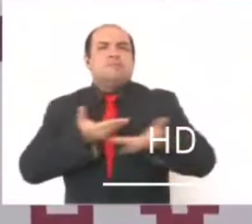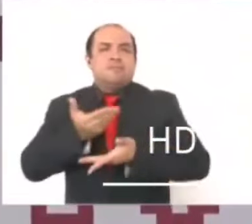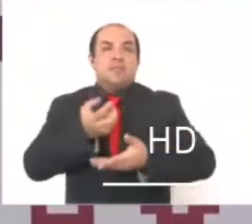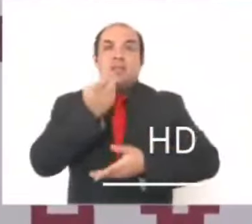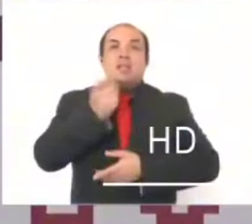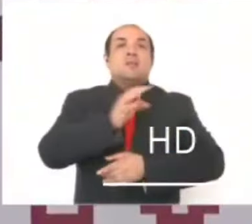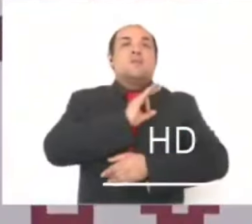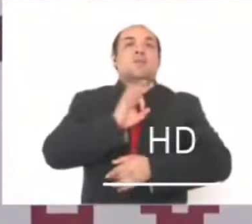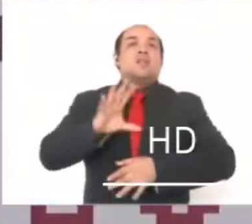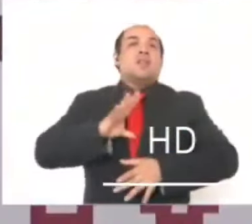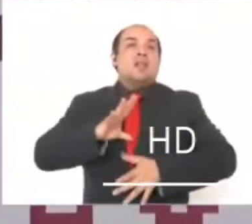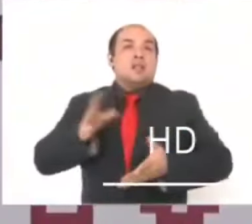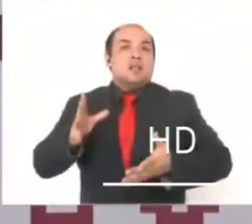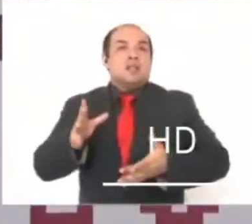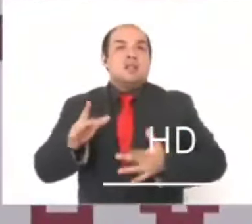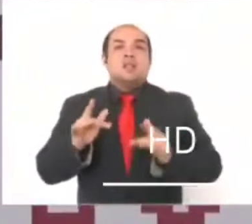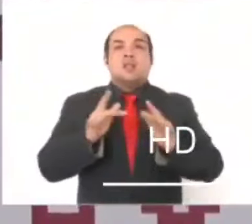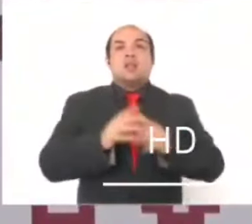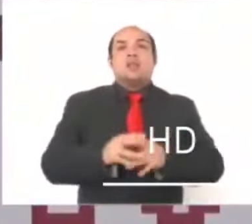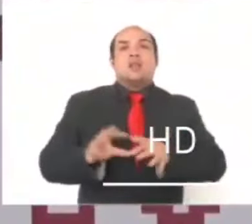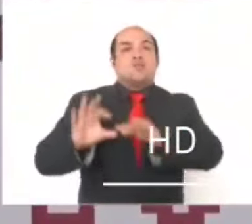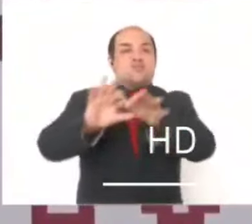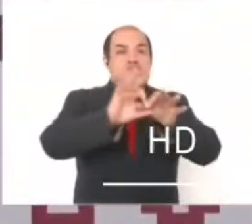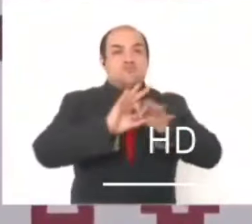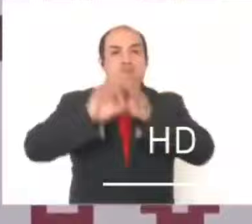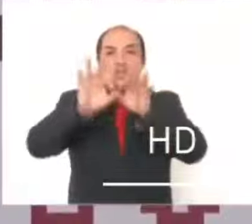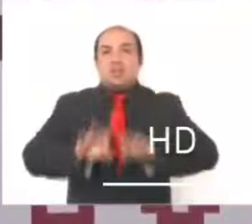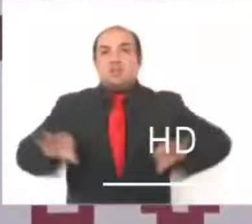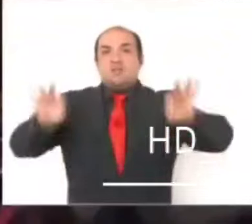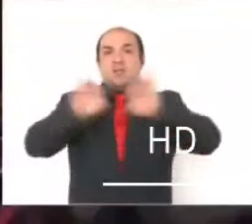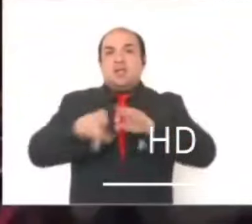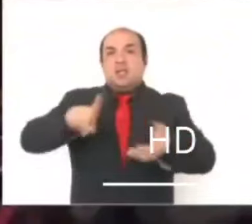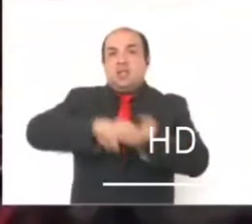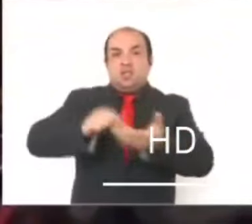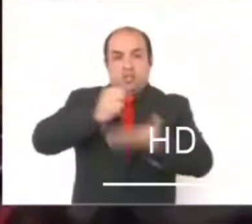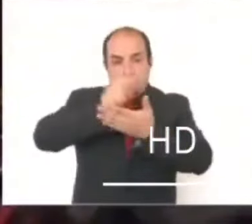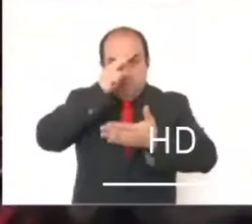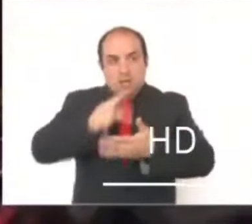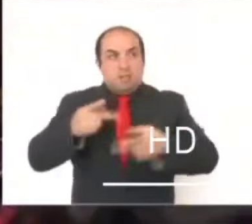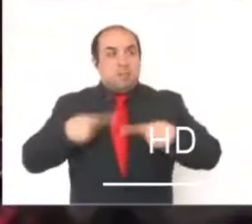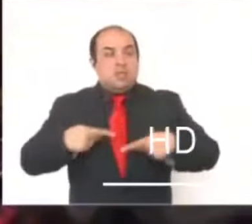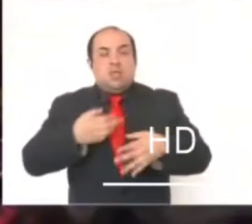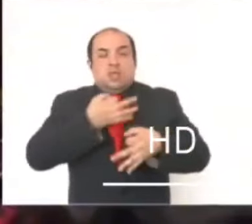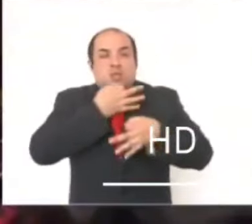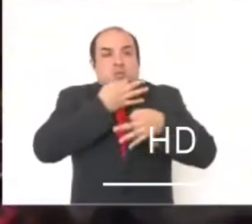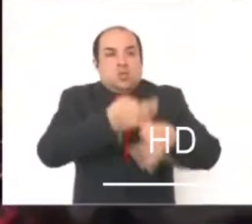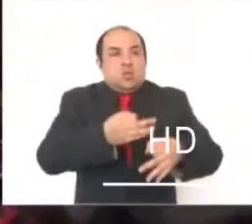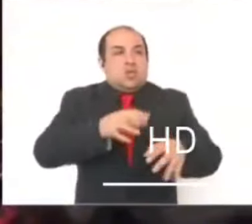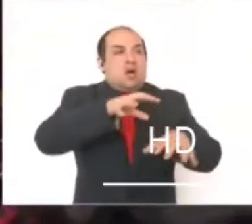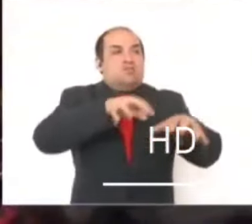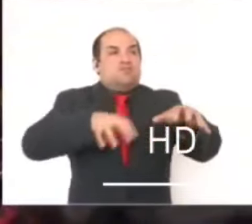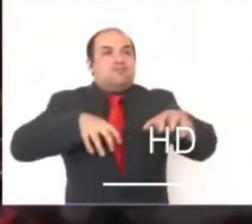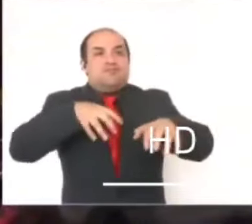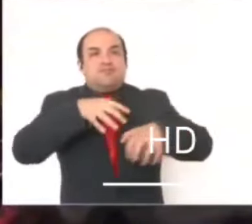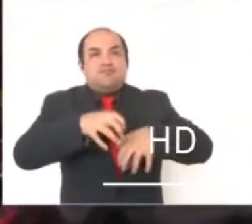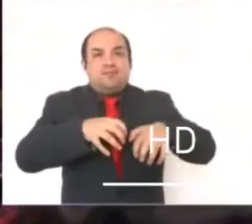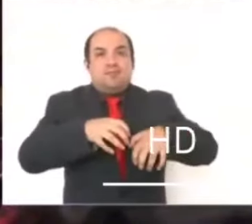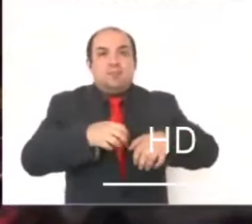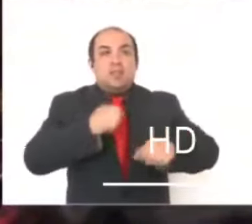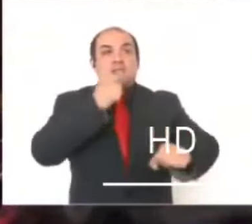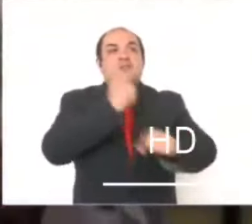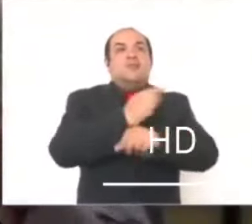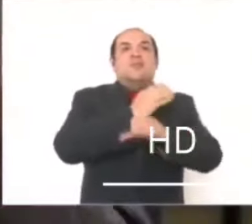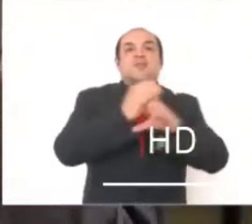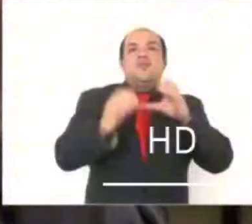justamente para tejer una red importantísima en la Ciudad de México de melómanos, de coleccionistas y de encontrar cosas muy